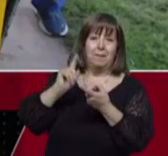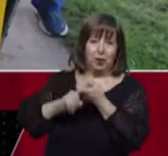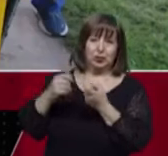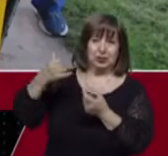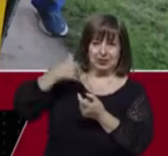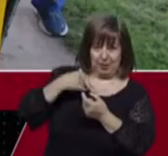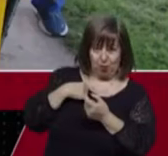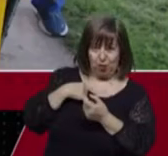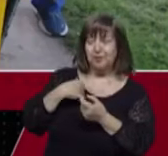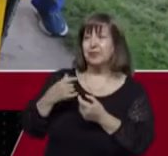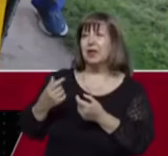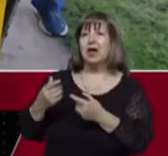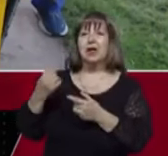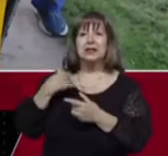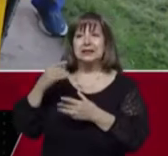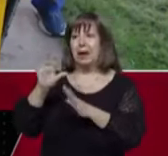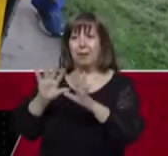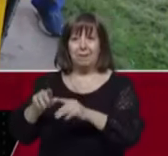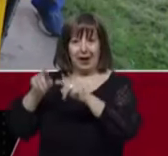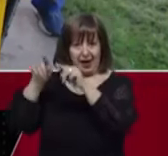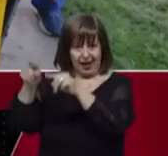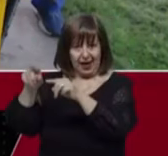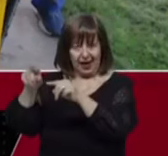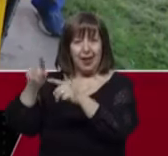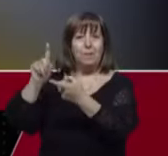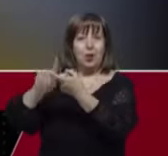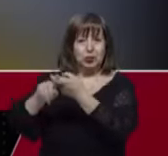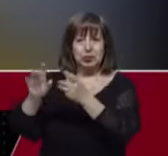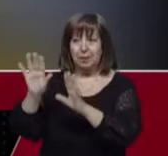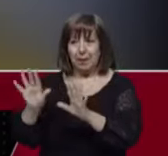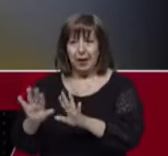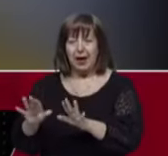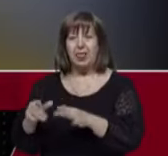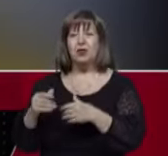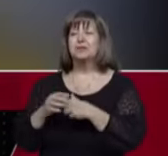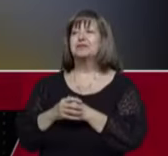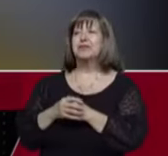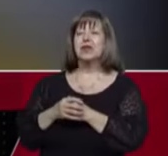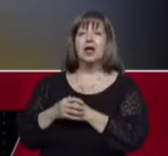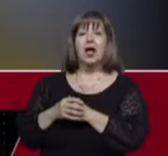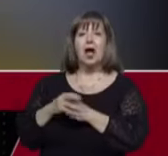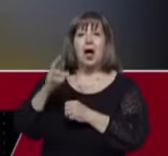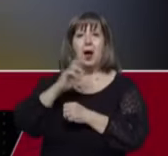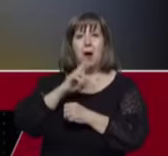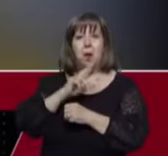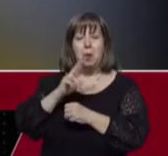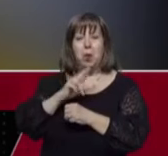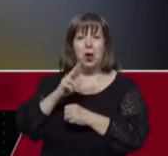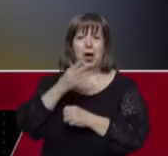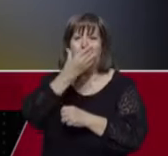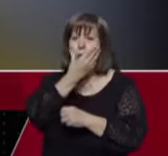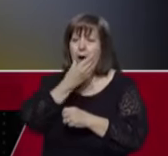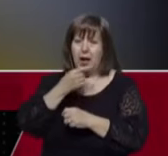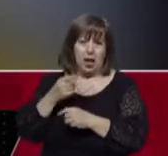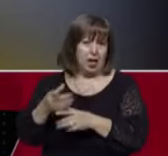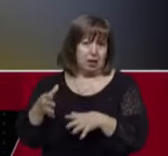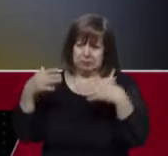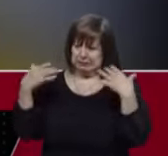Más o menos había preparado la situación, así que la ayudamos, una mujer que colaboró en todo momento,